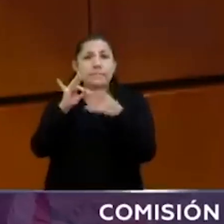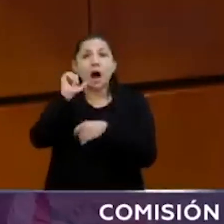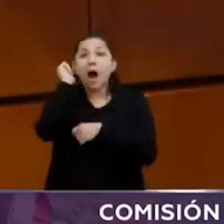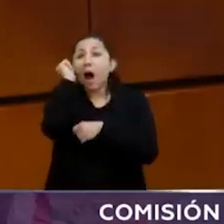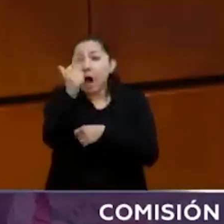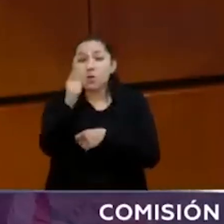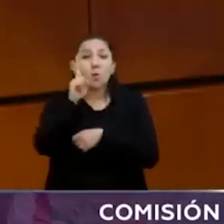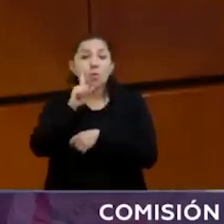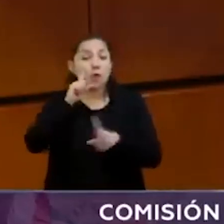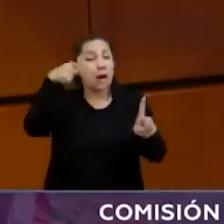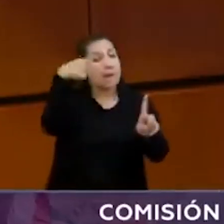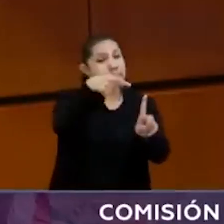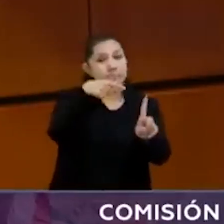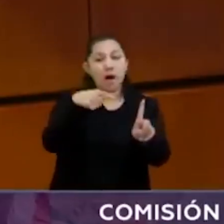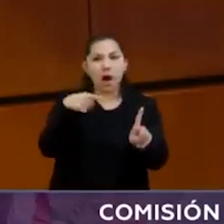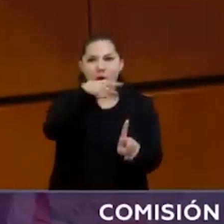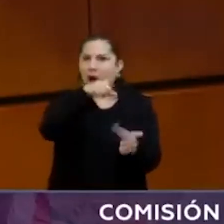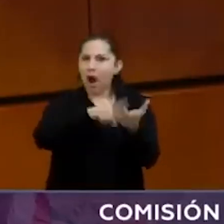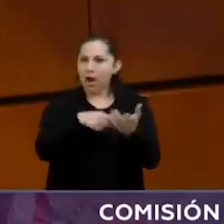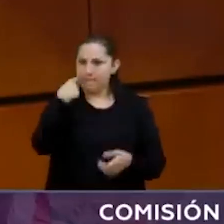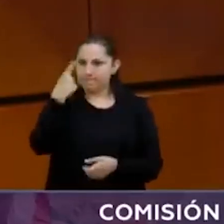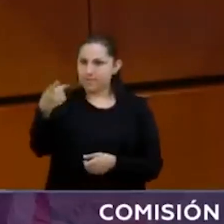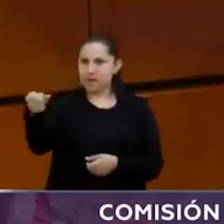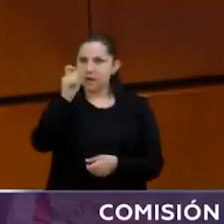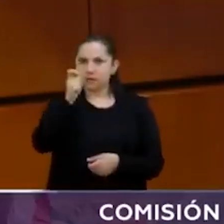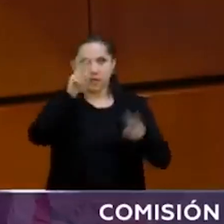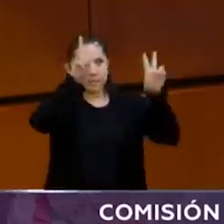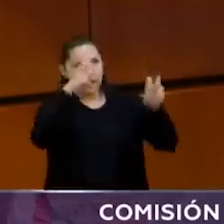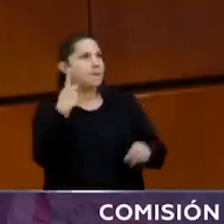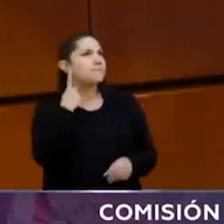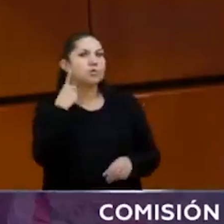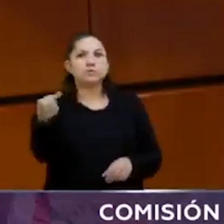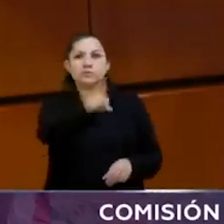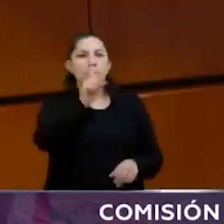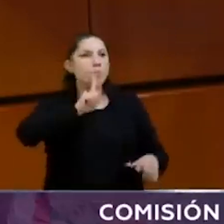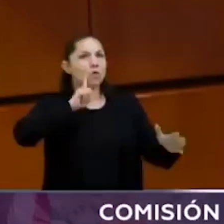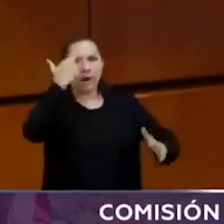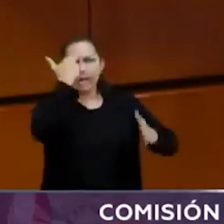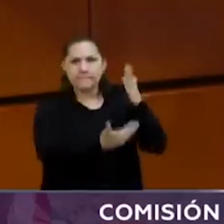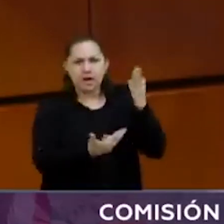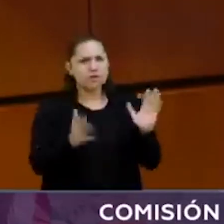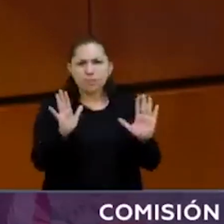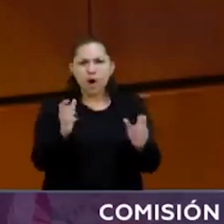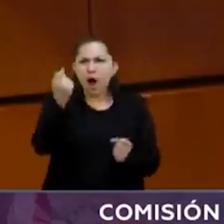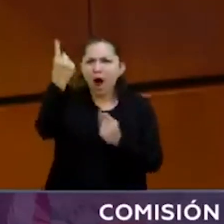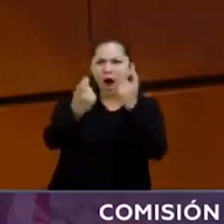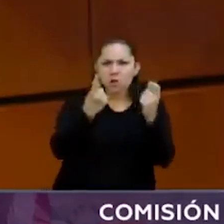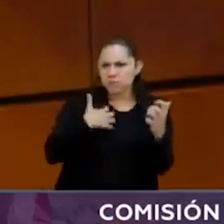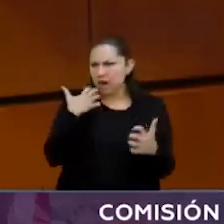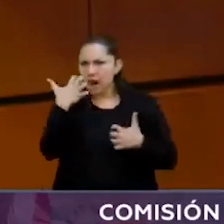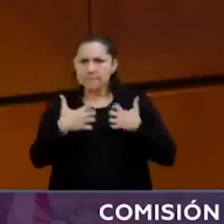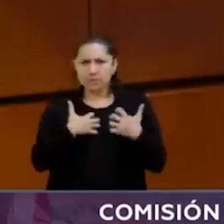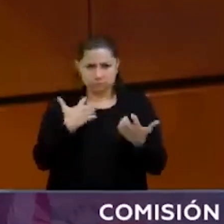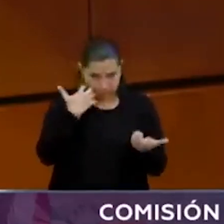género pero si alguien trae la sangre muy caliente yo me apunto y lo arreglamos como quieran como se tenga